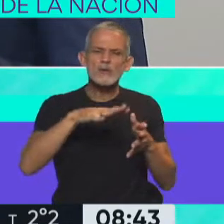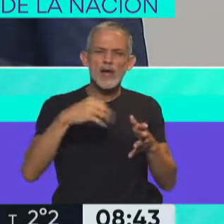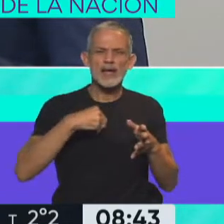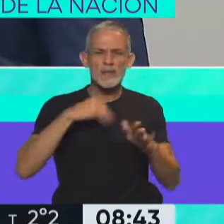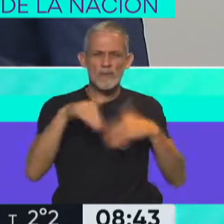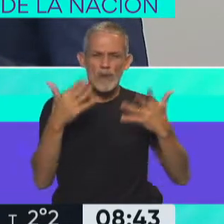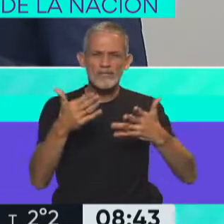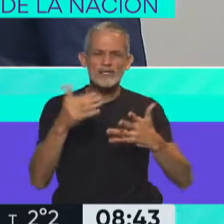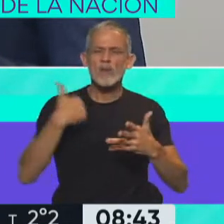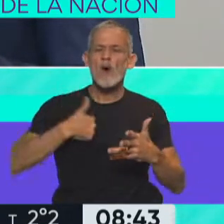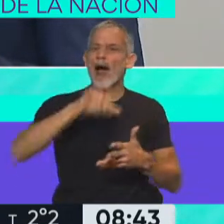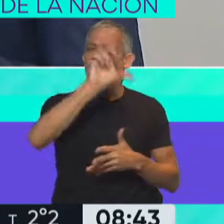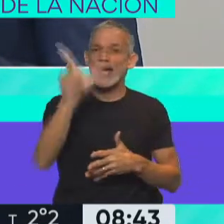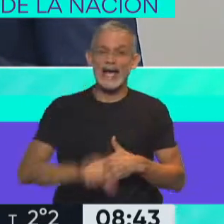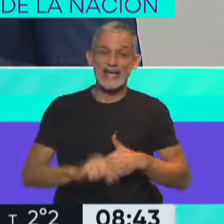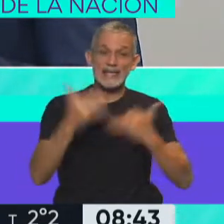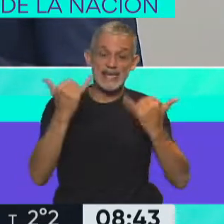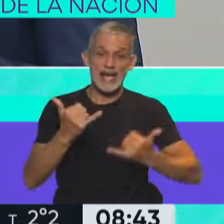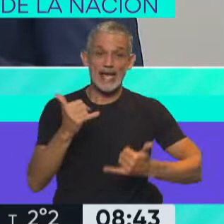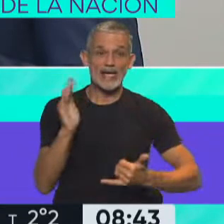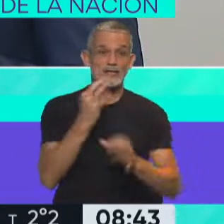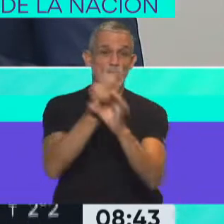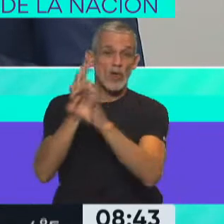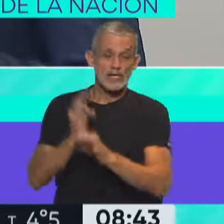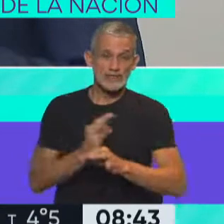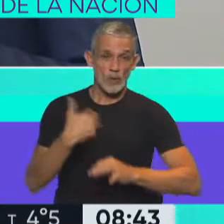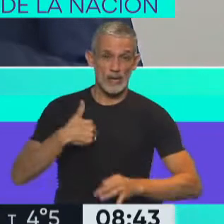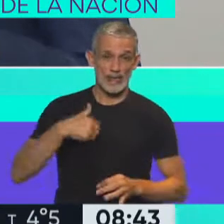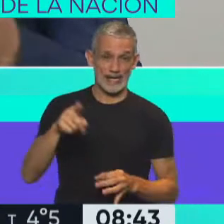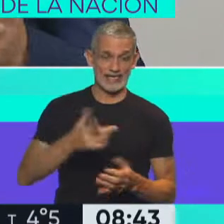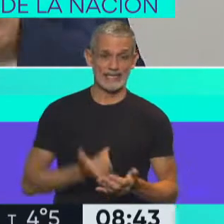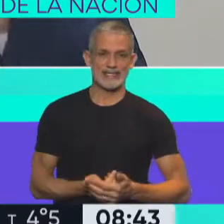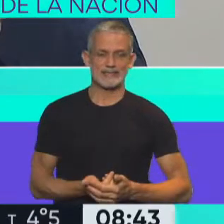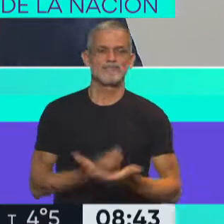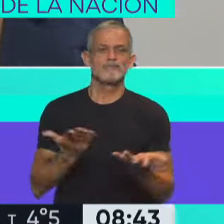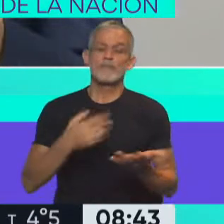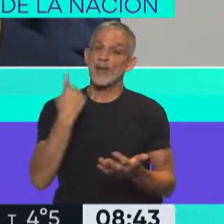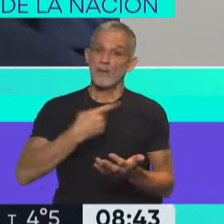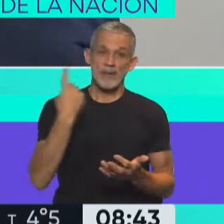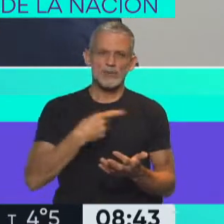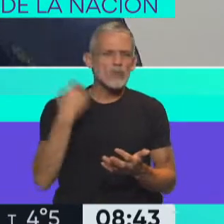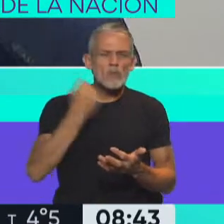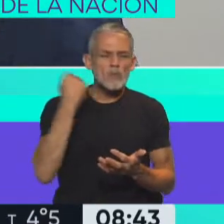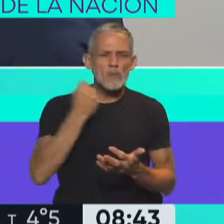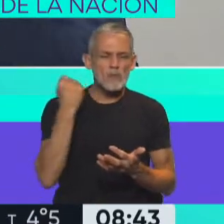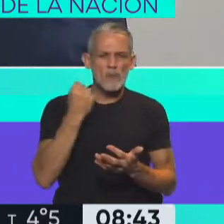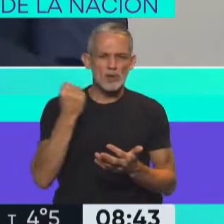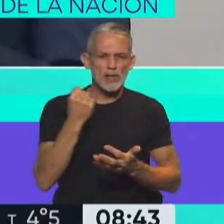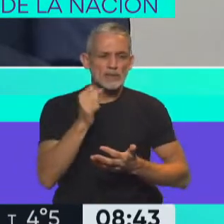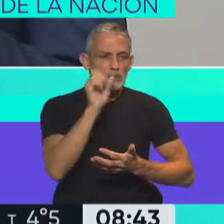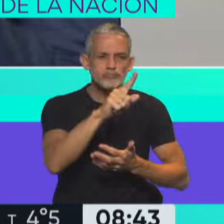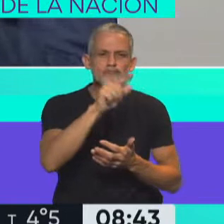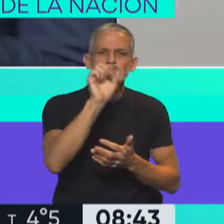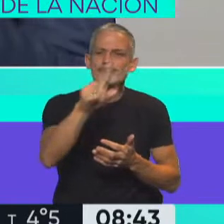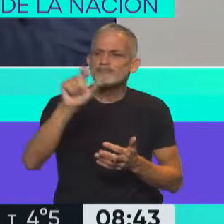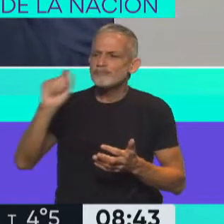todo el país. ¿Cuál es la realidad que están viviendo las escuelas de toda la Argentina? Bueno, para nosotros es fundamental, en cada